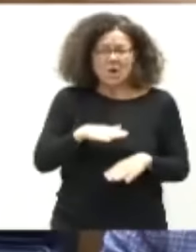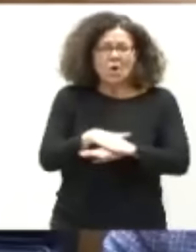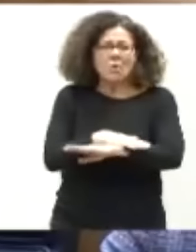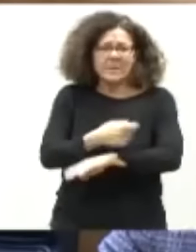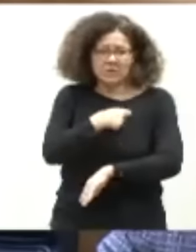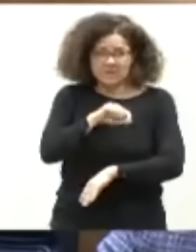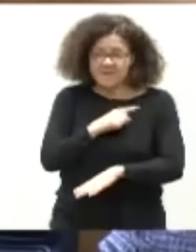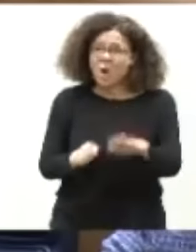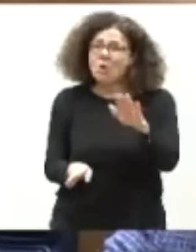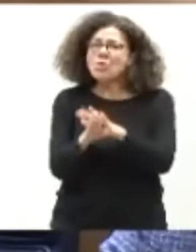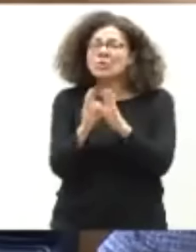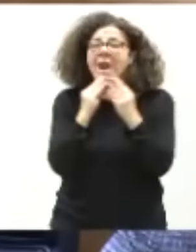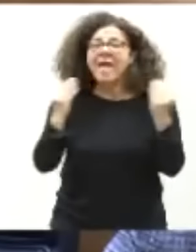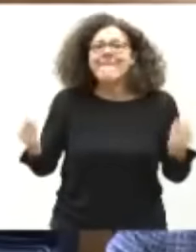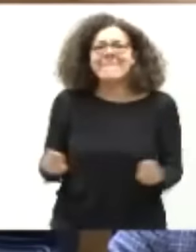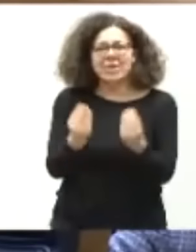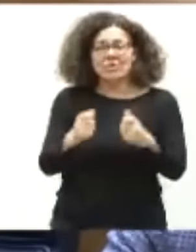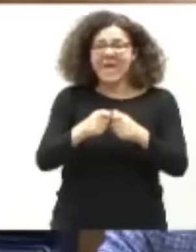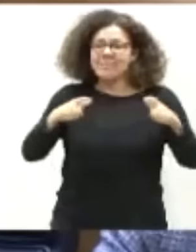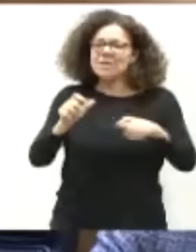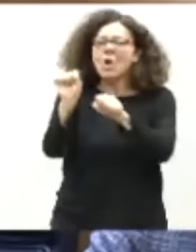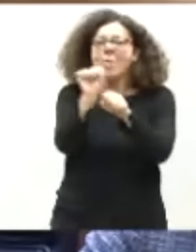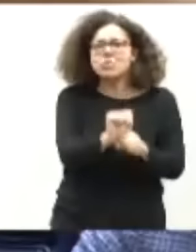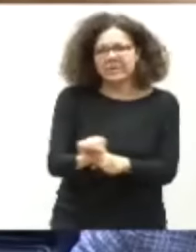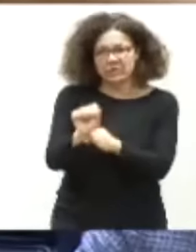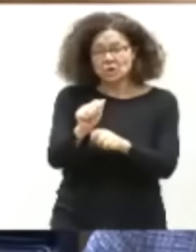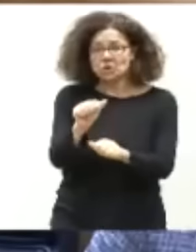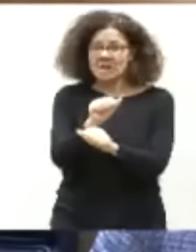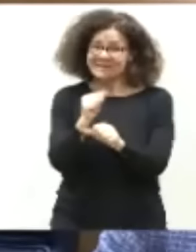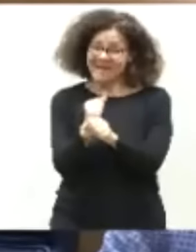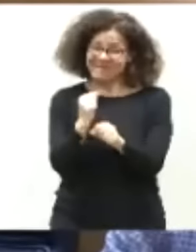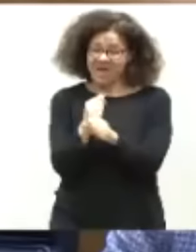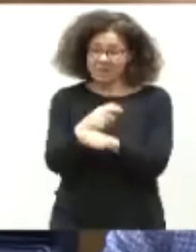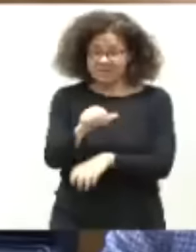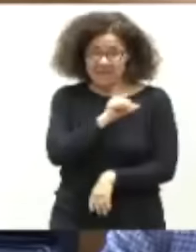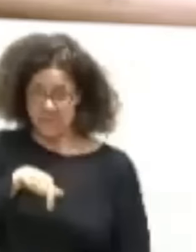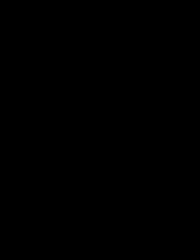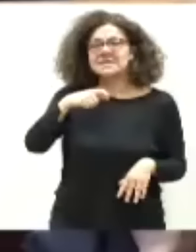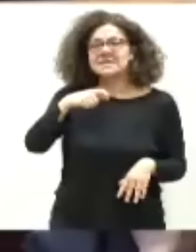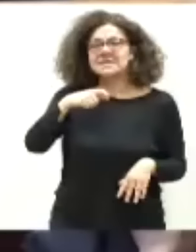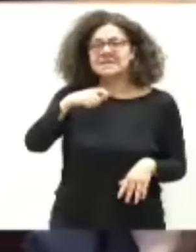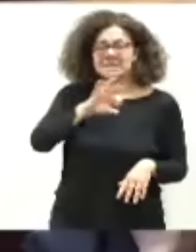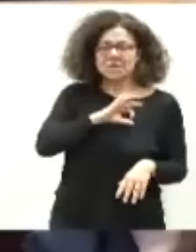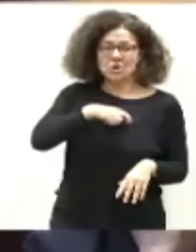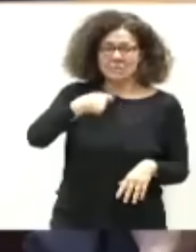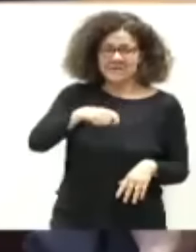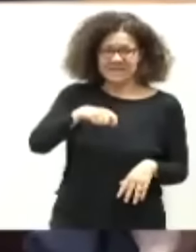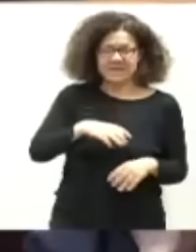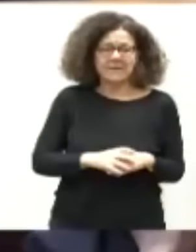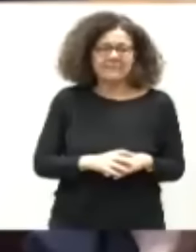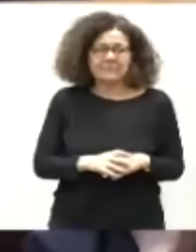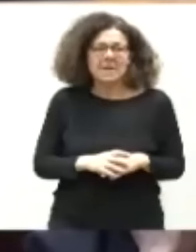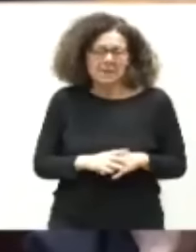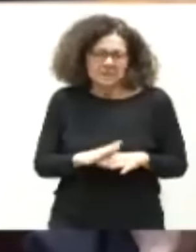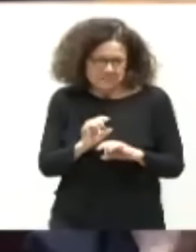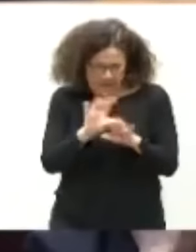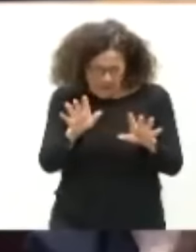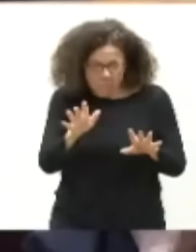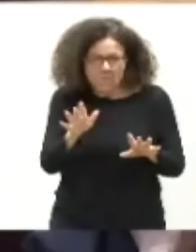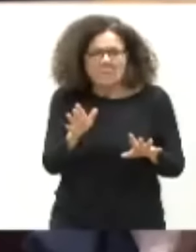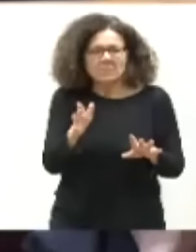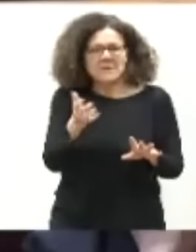va a seguir mejorando y ampliando la protección de los trabajadores en paro de nuestro país. Señora vicepresidenta, y sin lugar a dudas, si es para